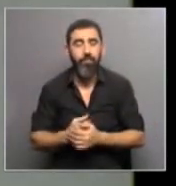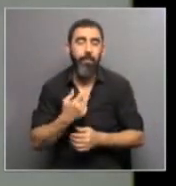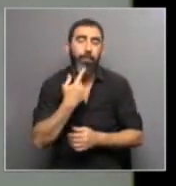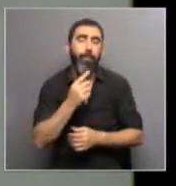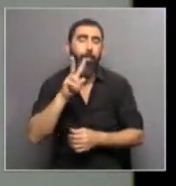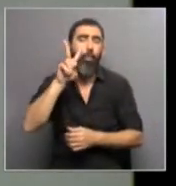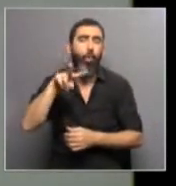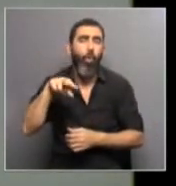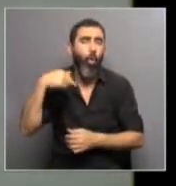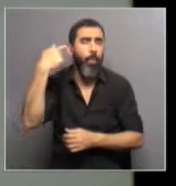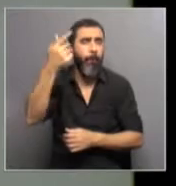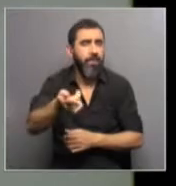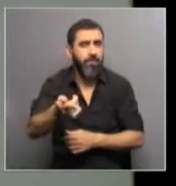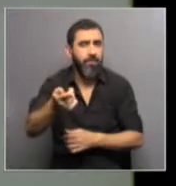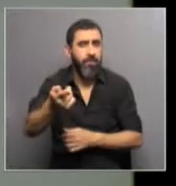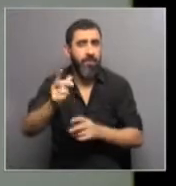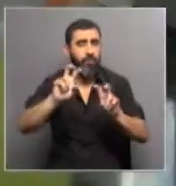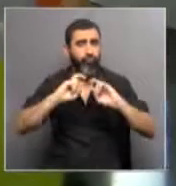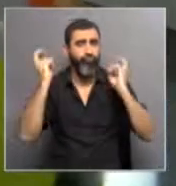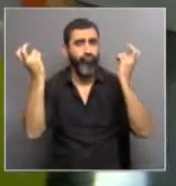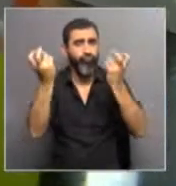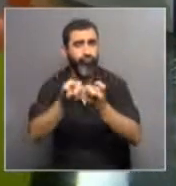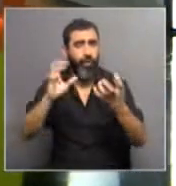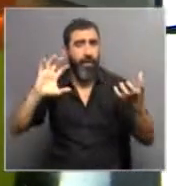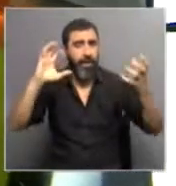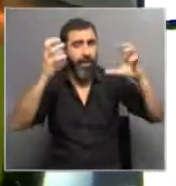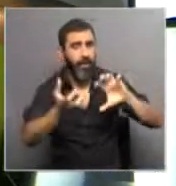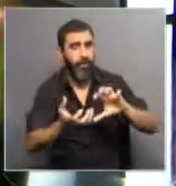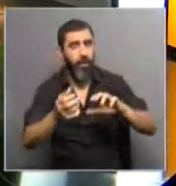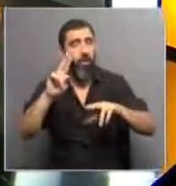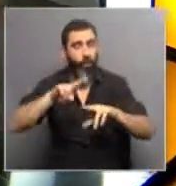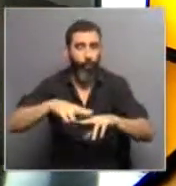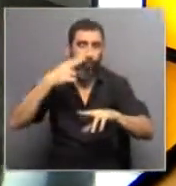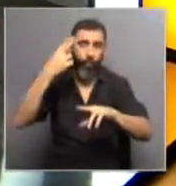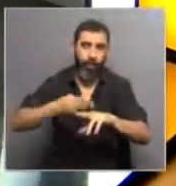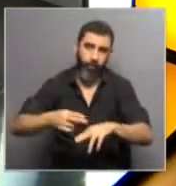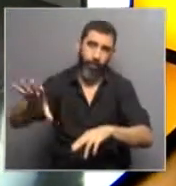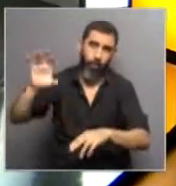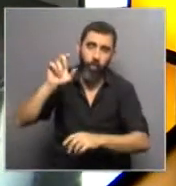meses y poquito será la Cumbre del Clima, la COP26, y otra vez vamos a escuchar